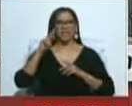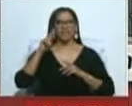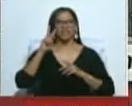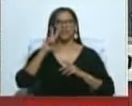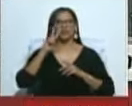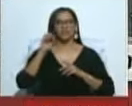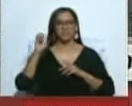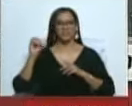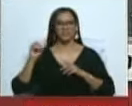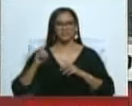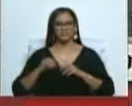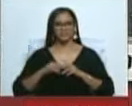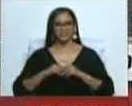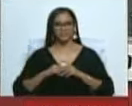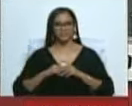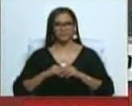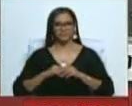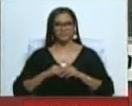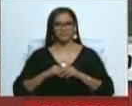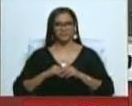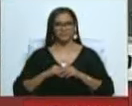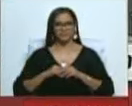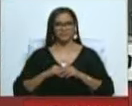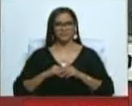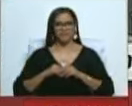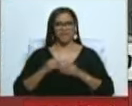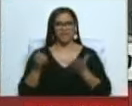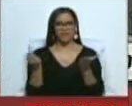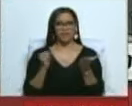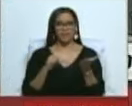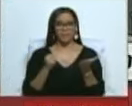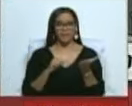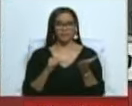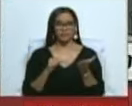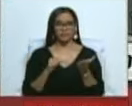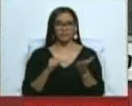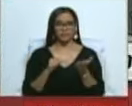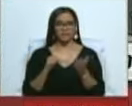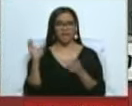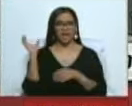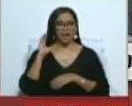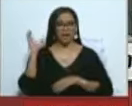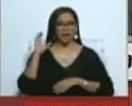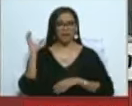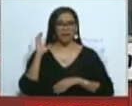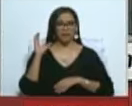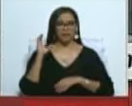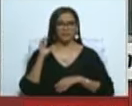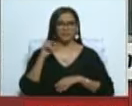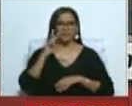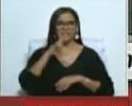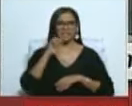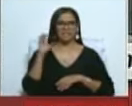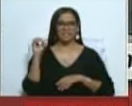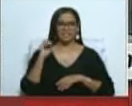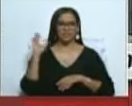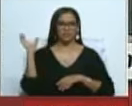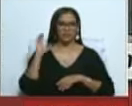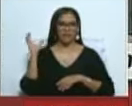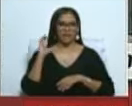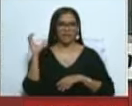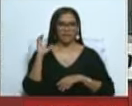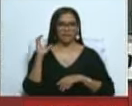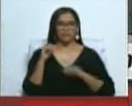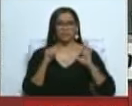Programa 200. Aquí está el Mazo Dando, Caracas. El 300 fue aquí en Caracas. Del